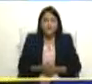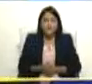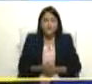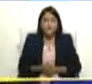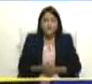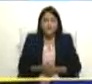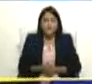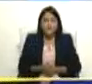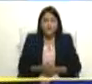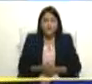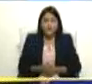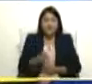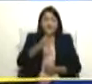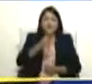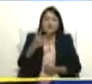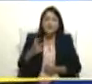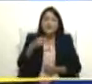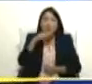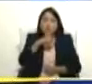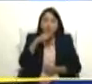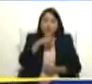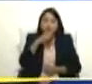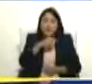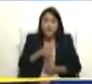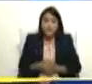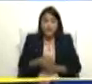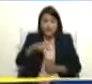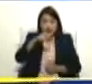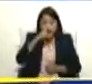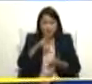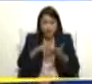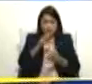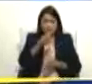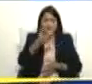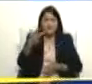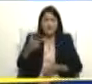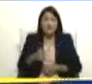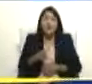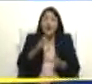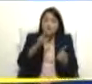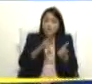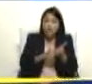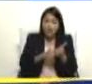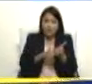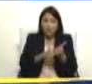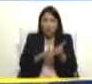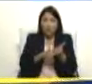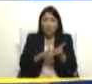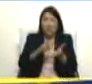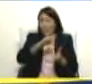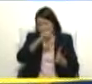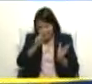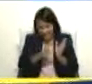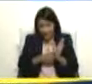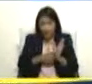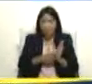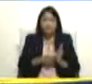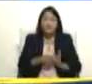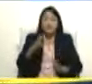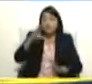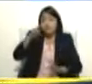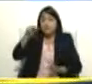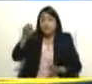El 23 de octubre de 2023 fueron aprobadas por unanimidad por el